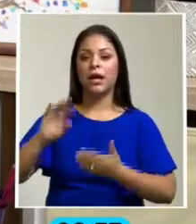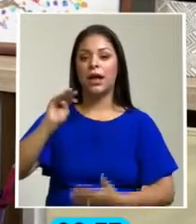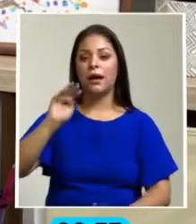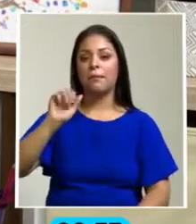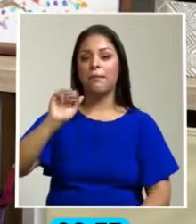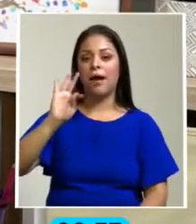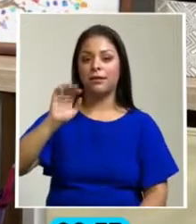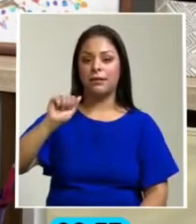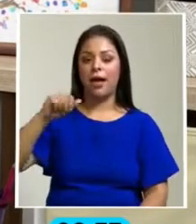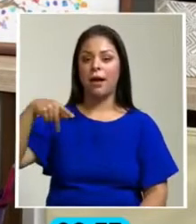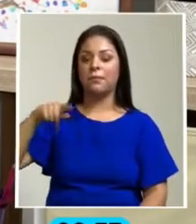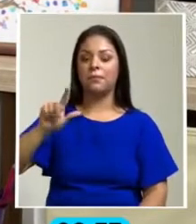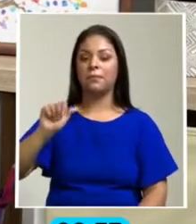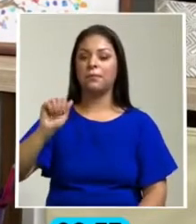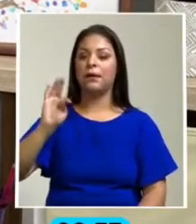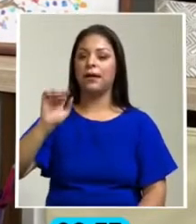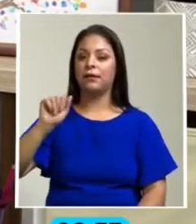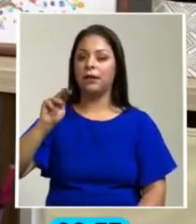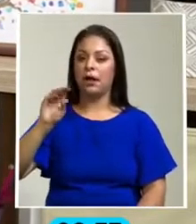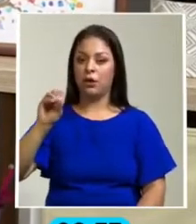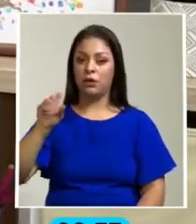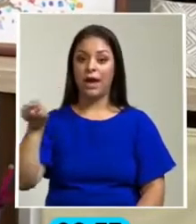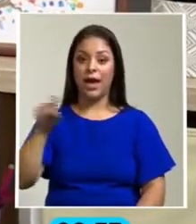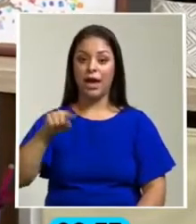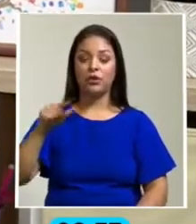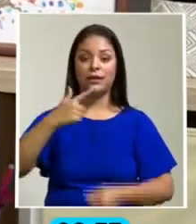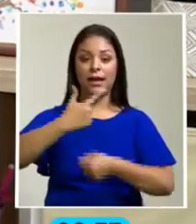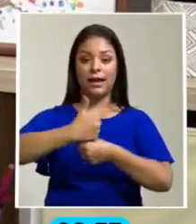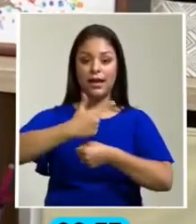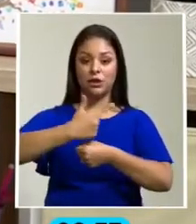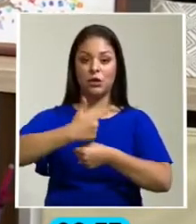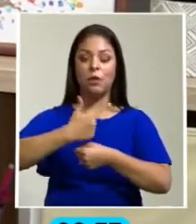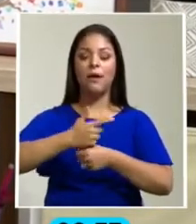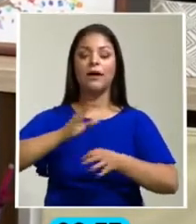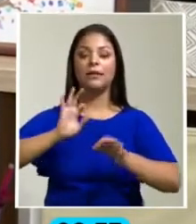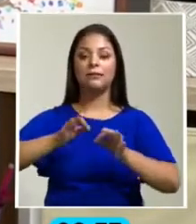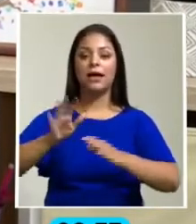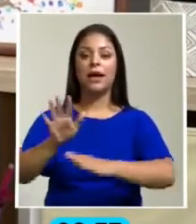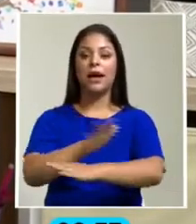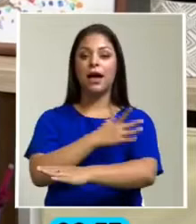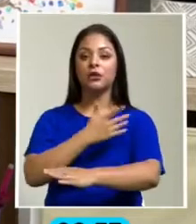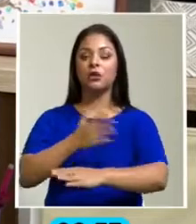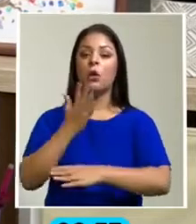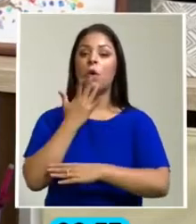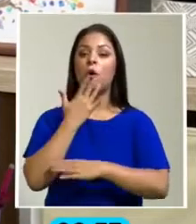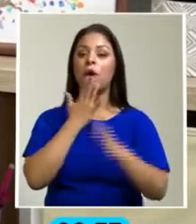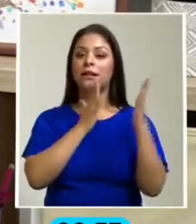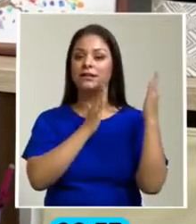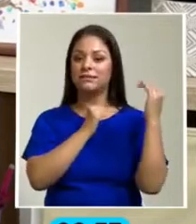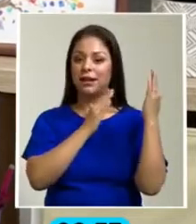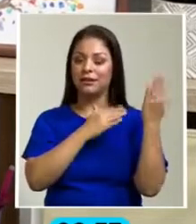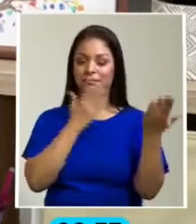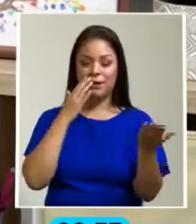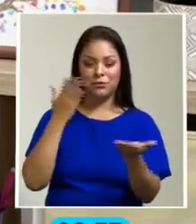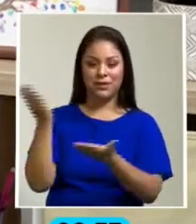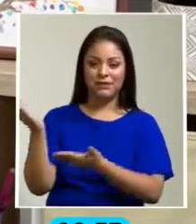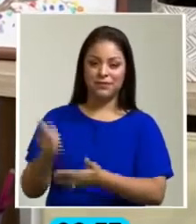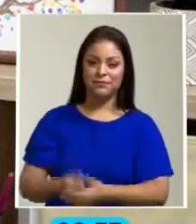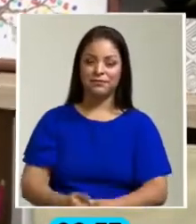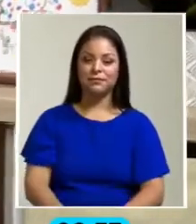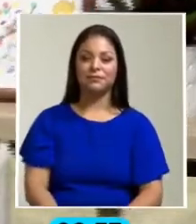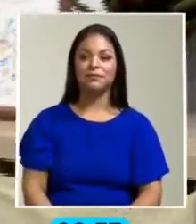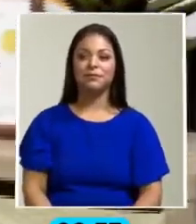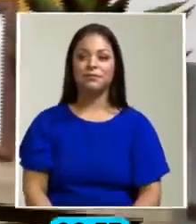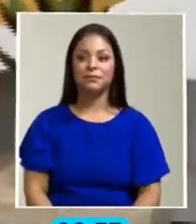Plátano. Ellos en Lesco nos van a interpretar la canción Color Esperanza. Entonces vamos a verlos, qué lindo.